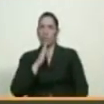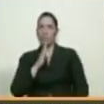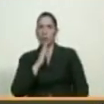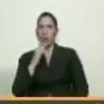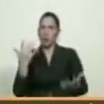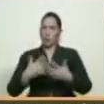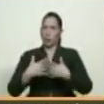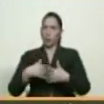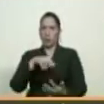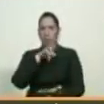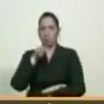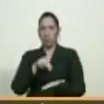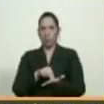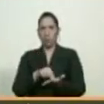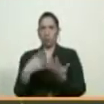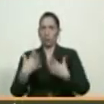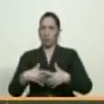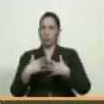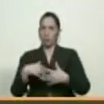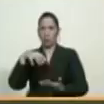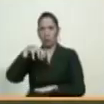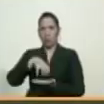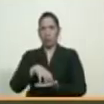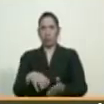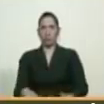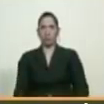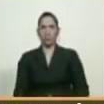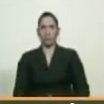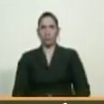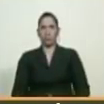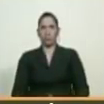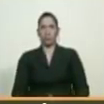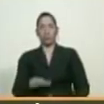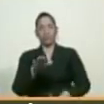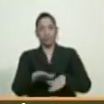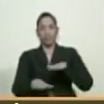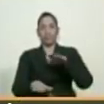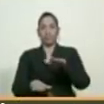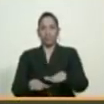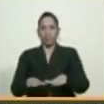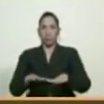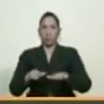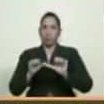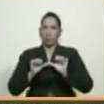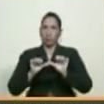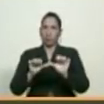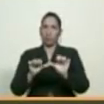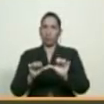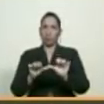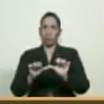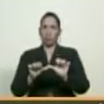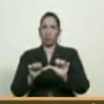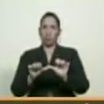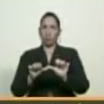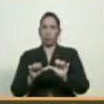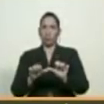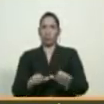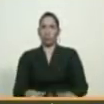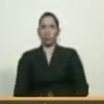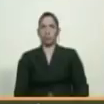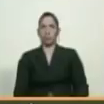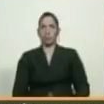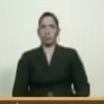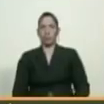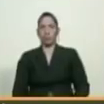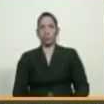industria nacional y de la industria estatal para su avance y su implementación. Bajo este esquema, como ya